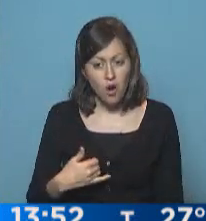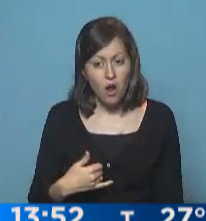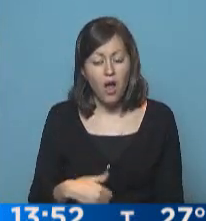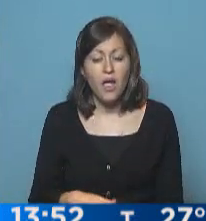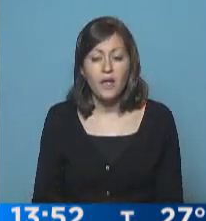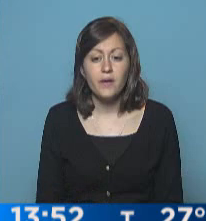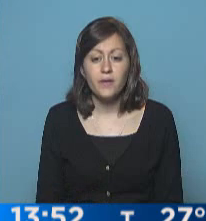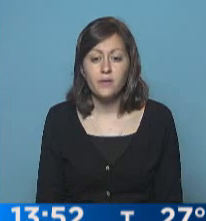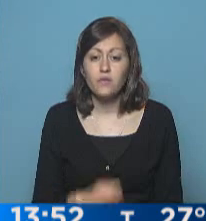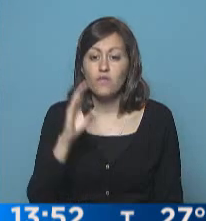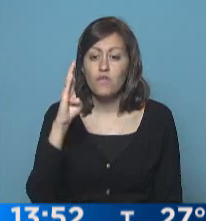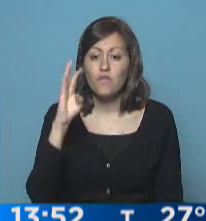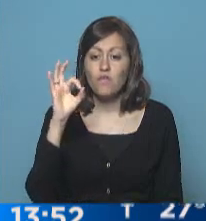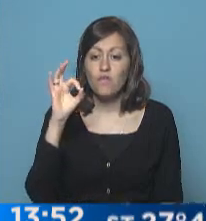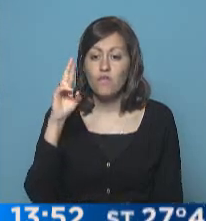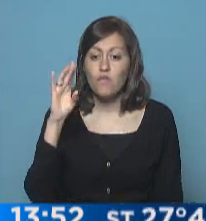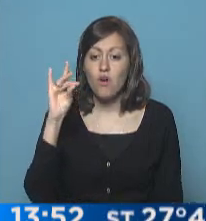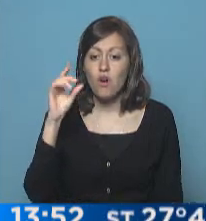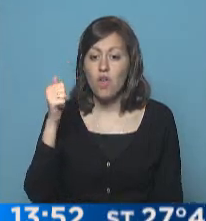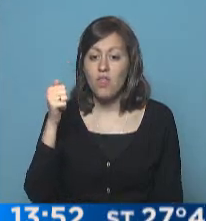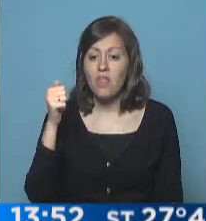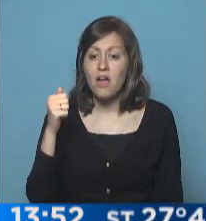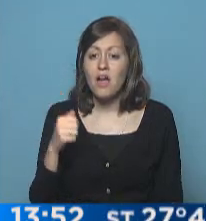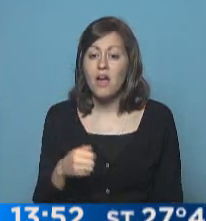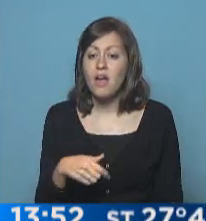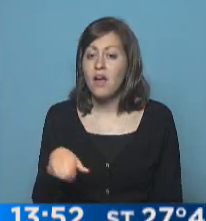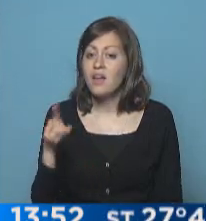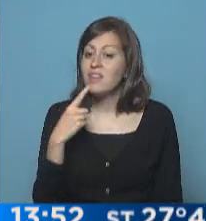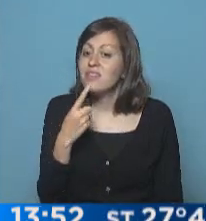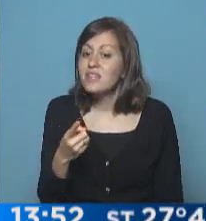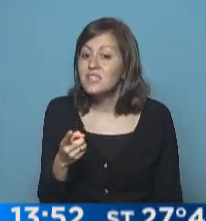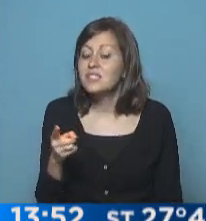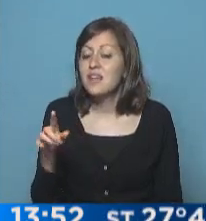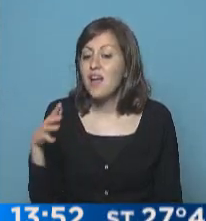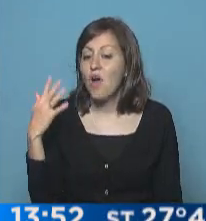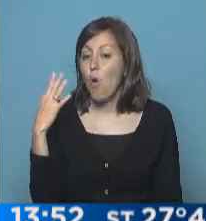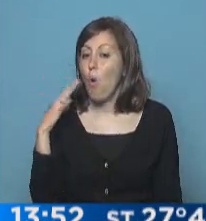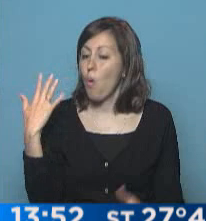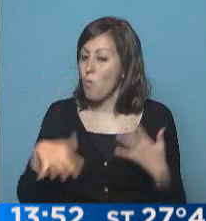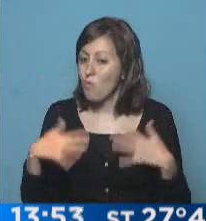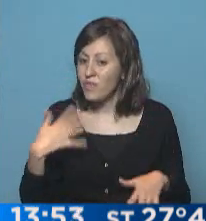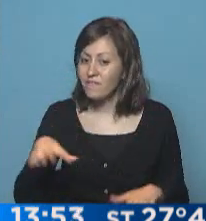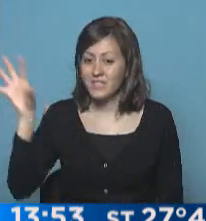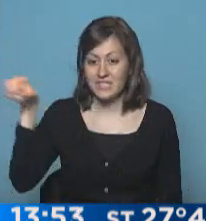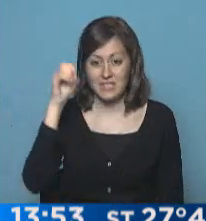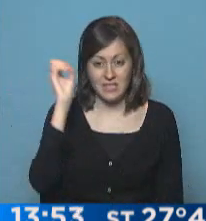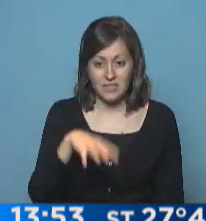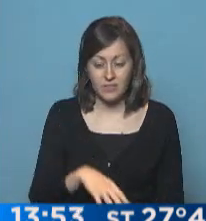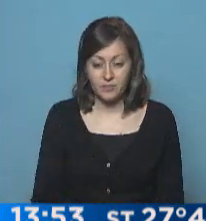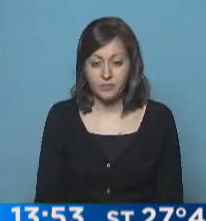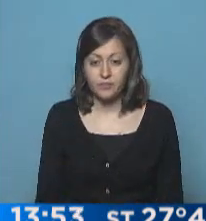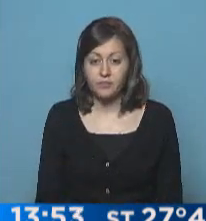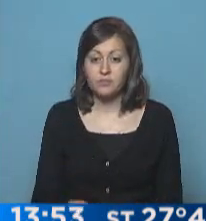llama el borda un traslado violento el 17 de octubre de 2010 Matías carbonel se reintegros al